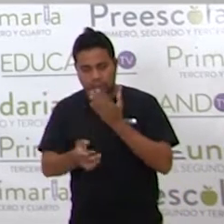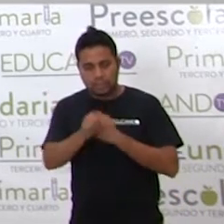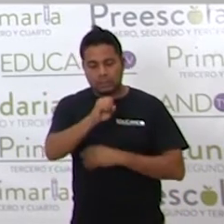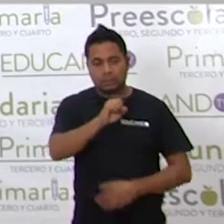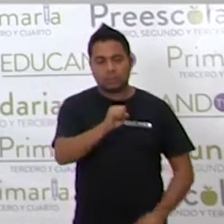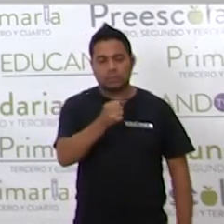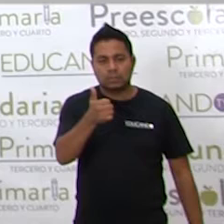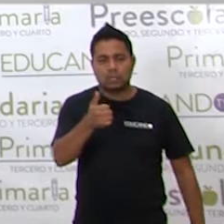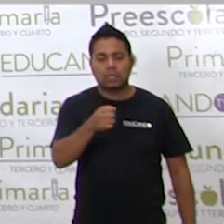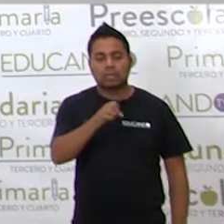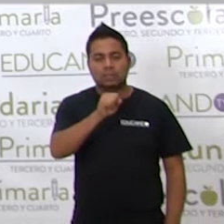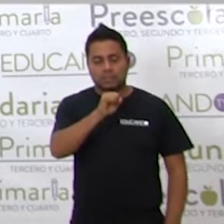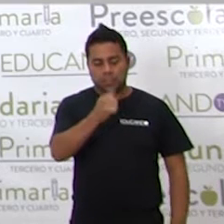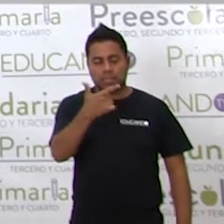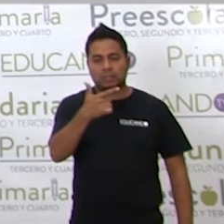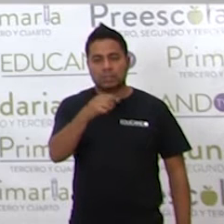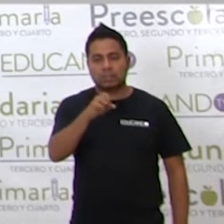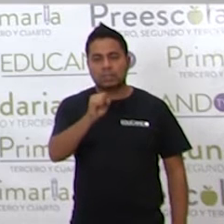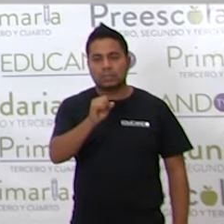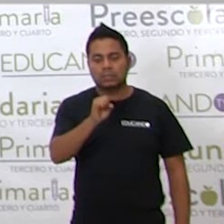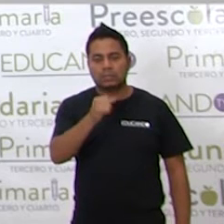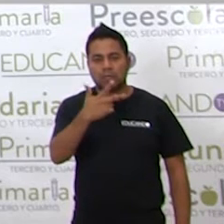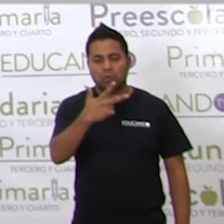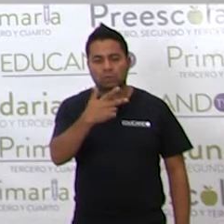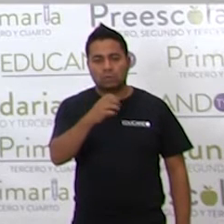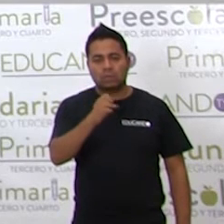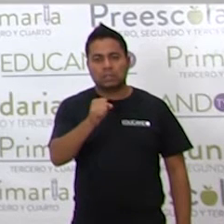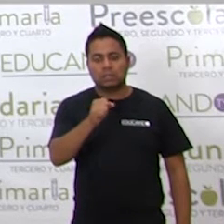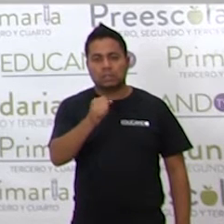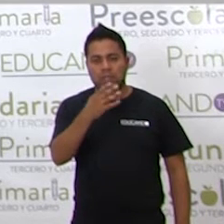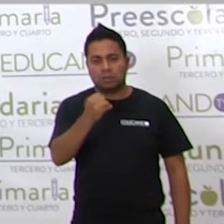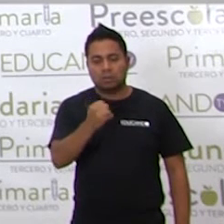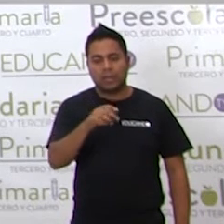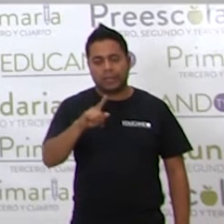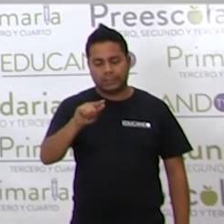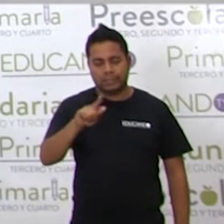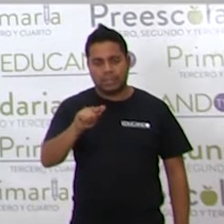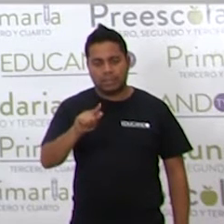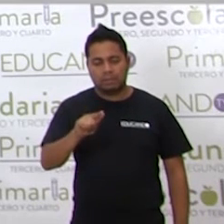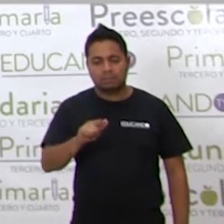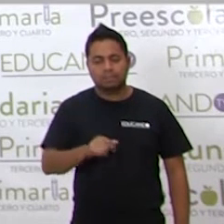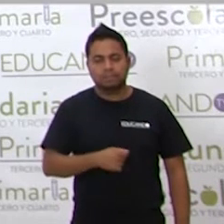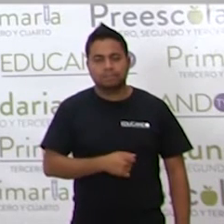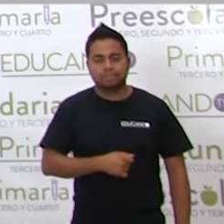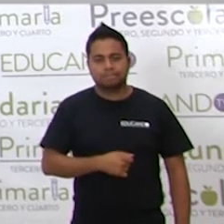66, 67, 68, 69, 70,